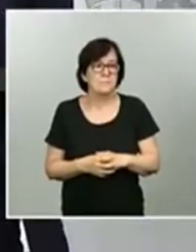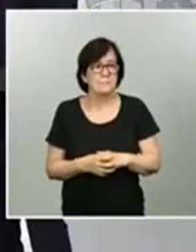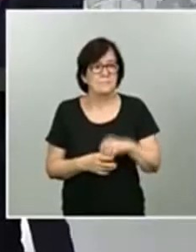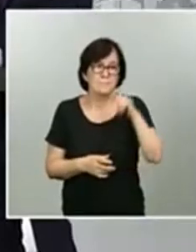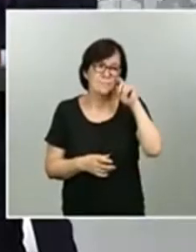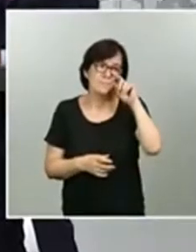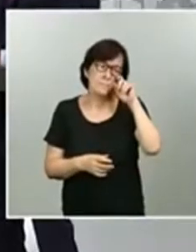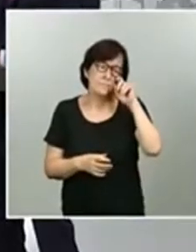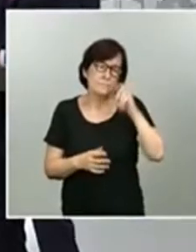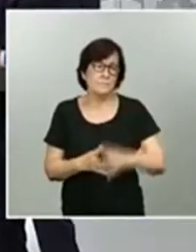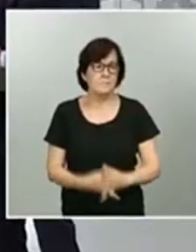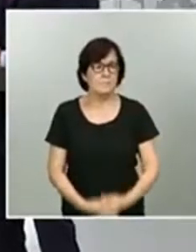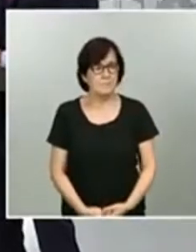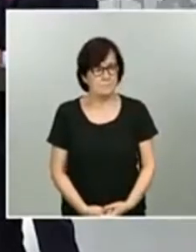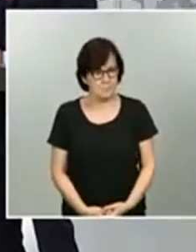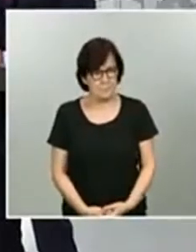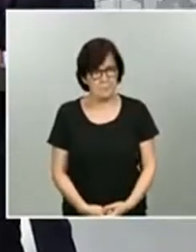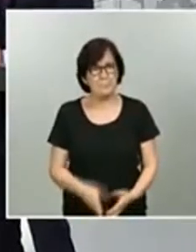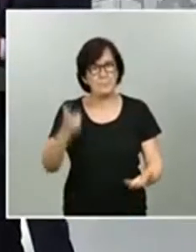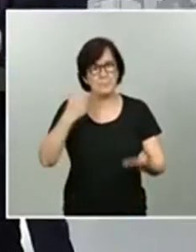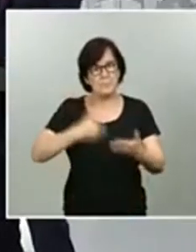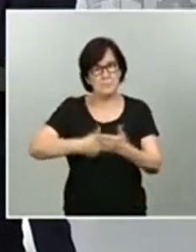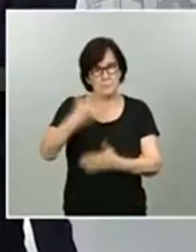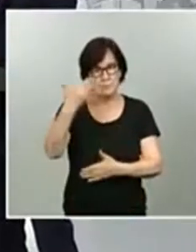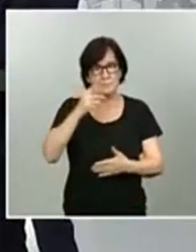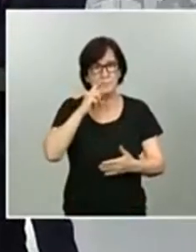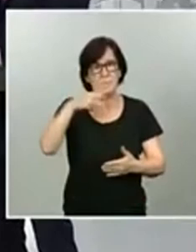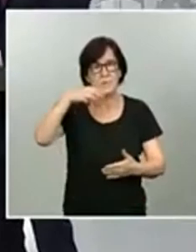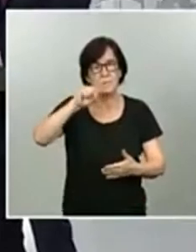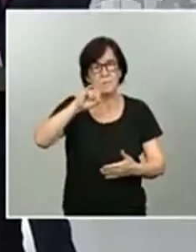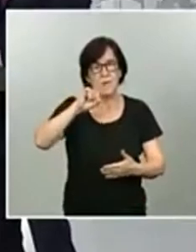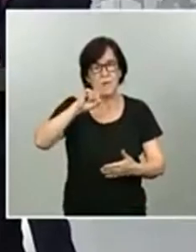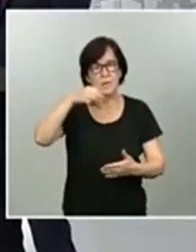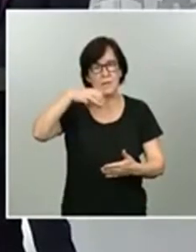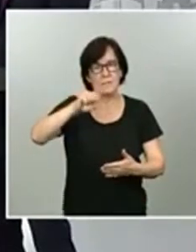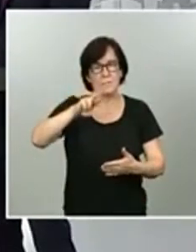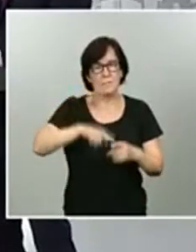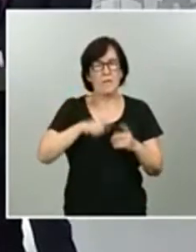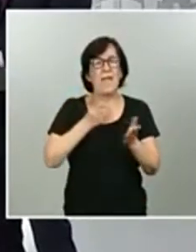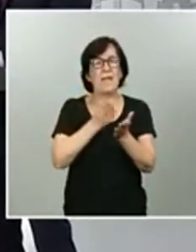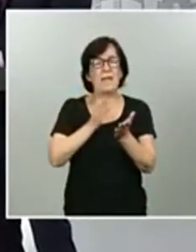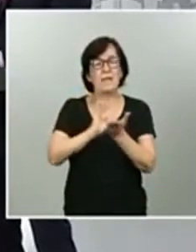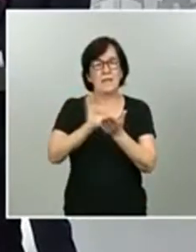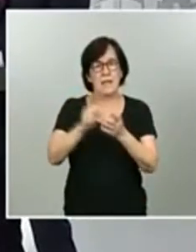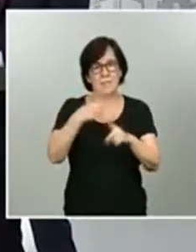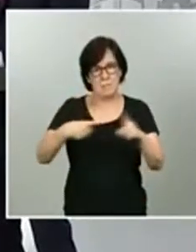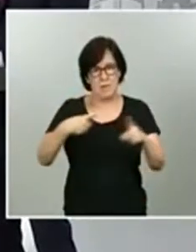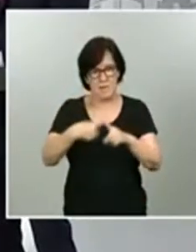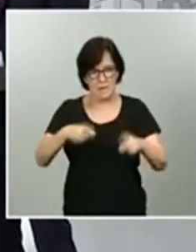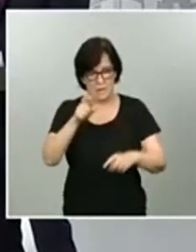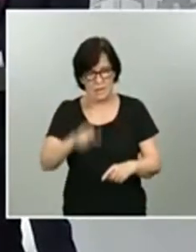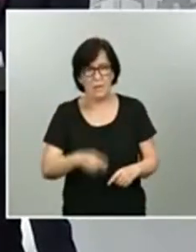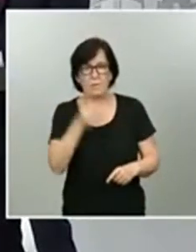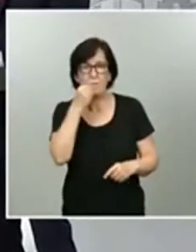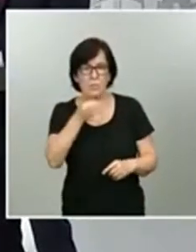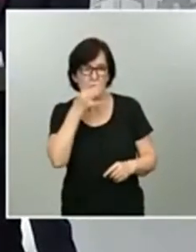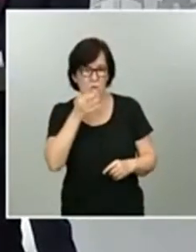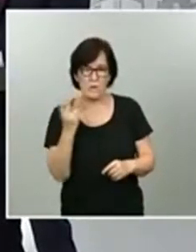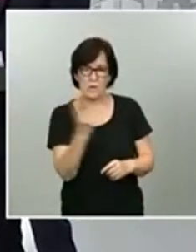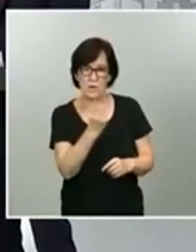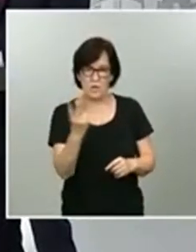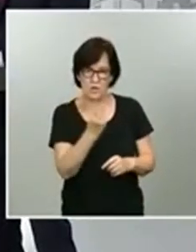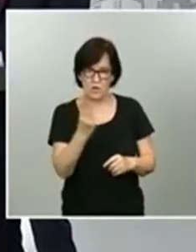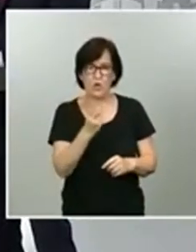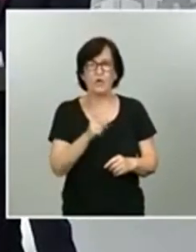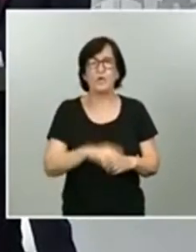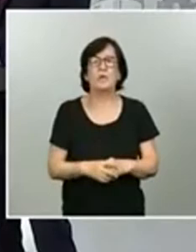Y por parte de la prensa española, pregunta ahora May Mariño, de la agencia Servimedia. Hola, buenas tardes a los dos mandatarios.